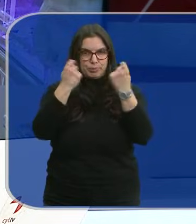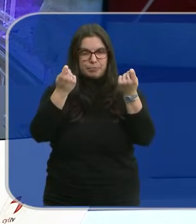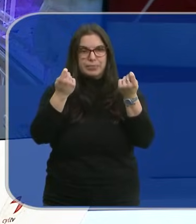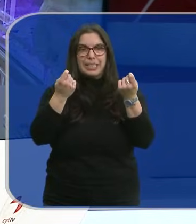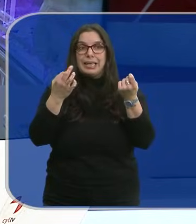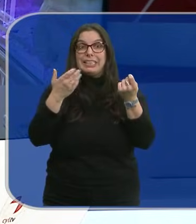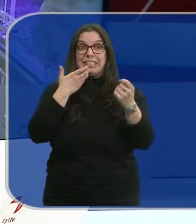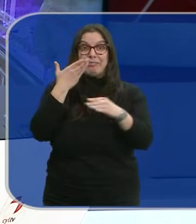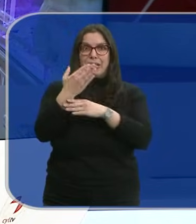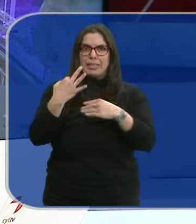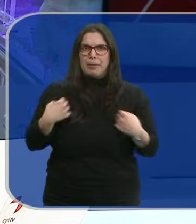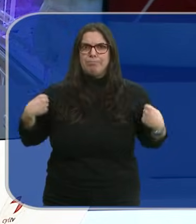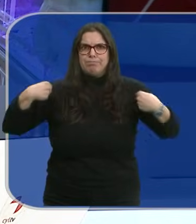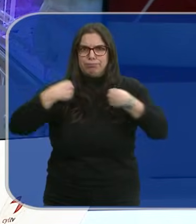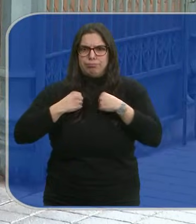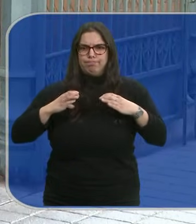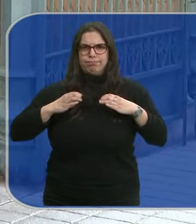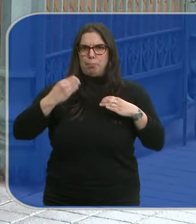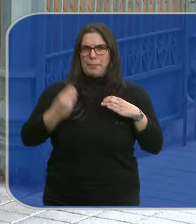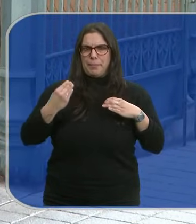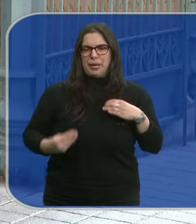y hay que abrigarse bien. Manuel Lovejón.